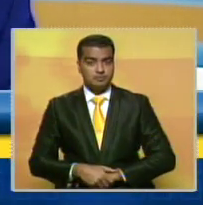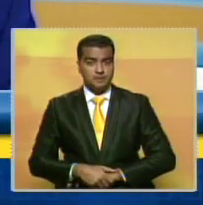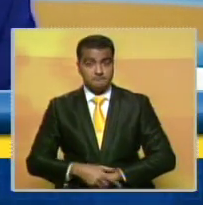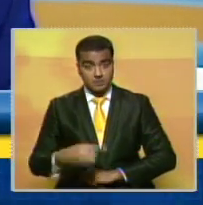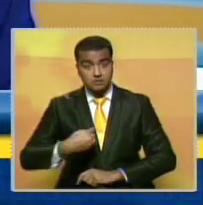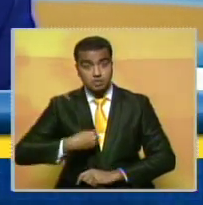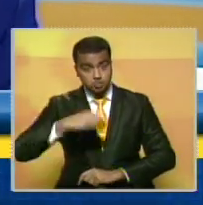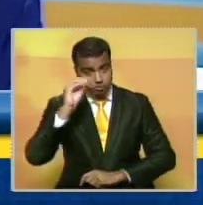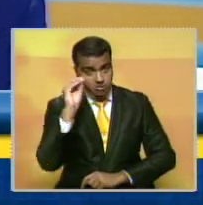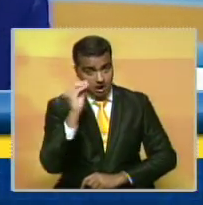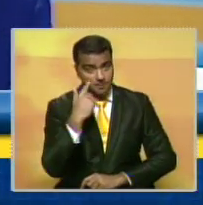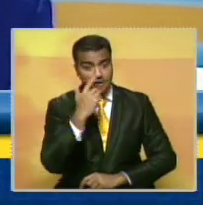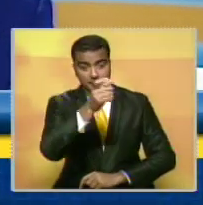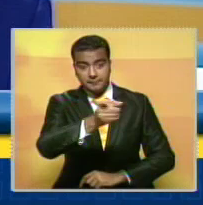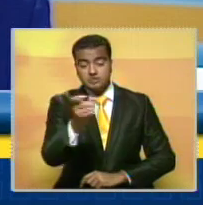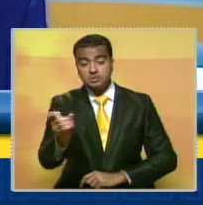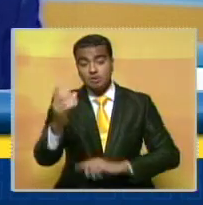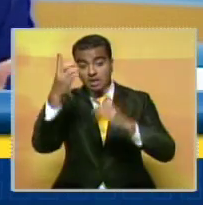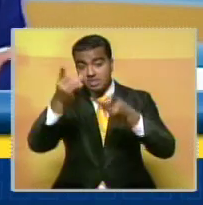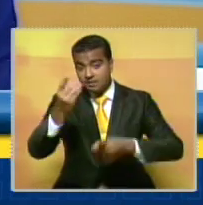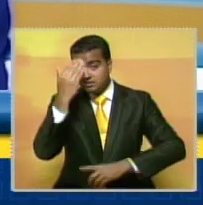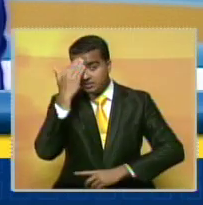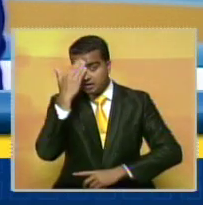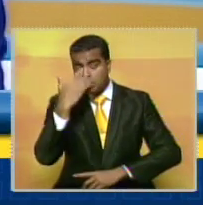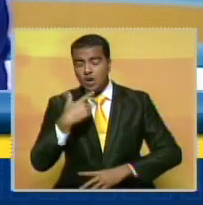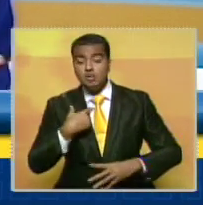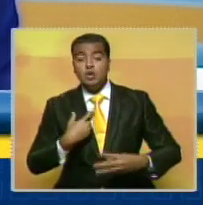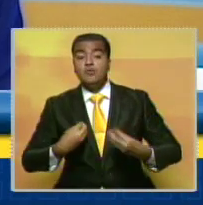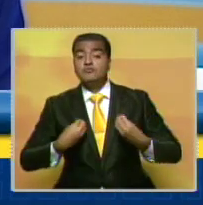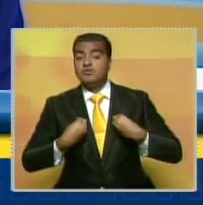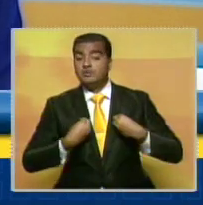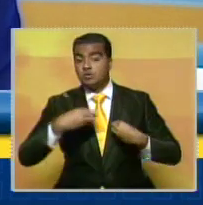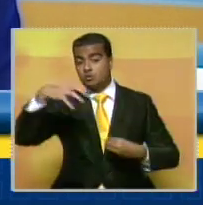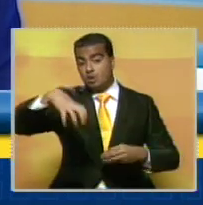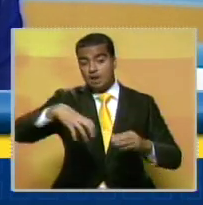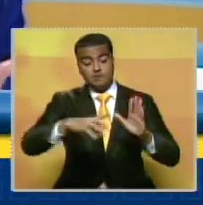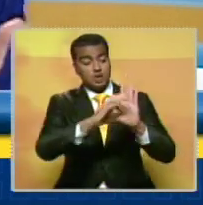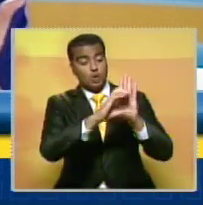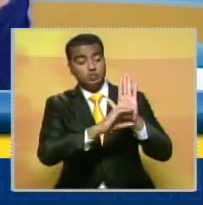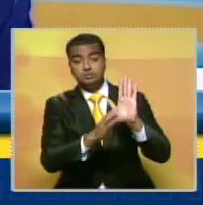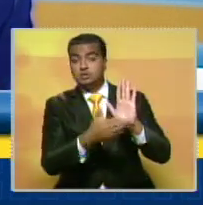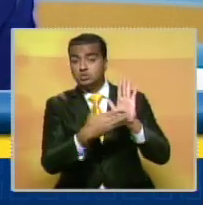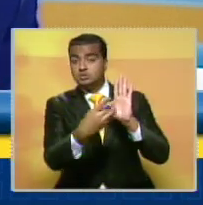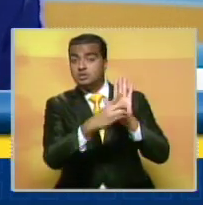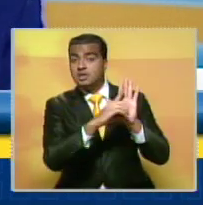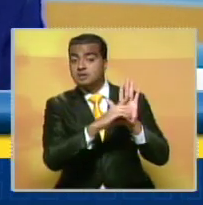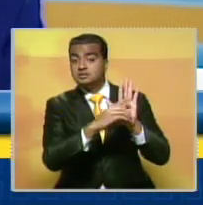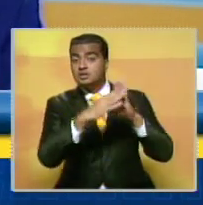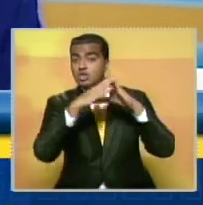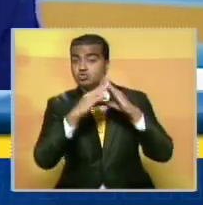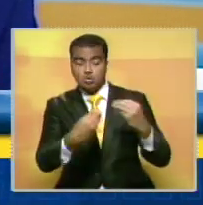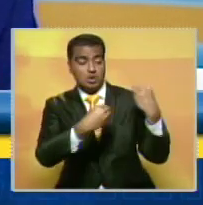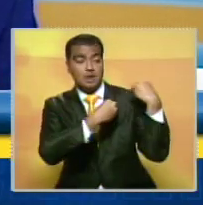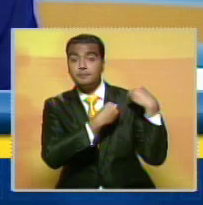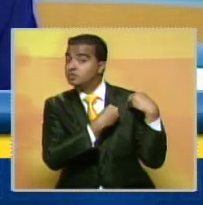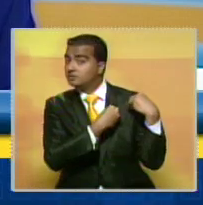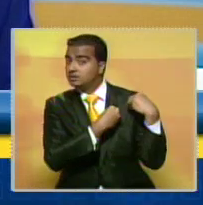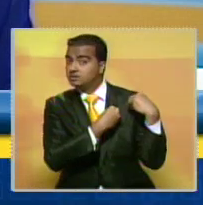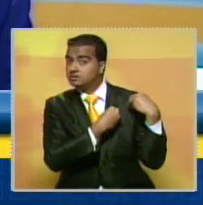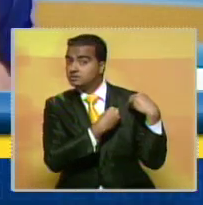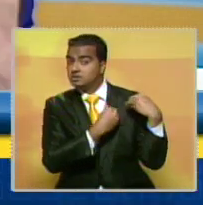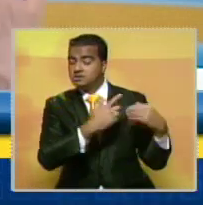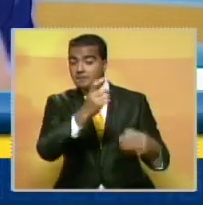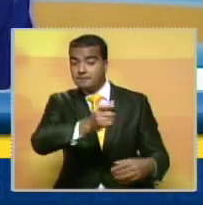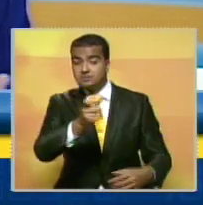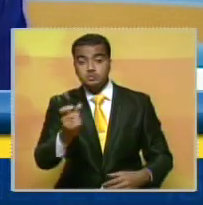yo llamo, las personas deben saber que cuando viven en un Estado de Derecho, toda la actuación de esa